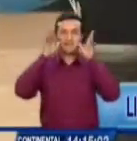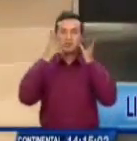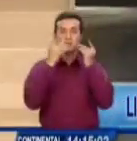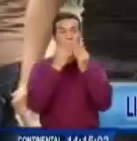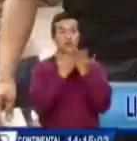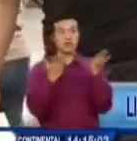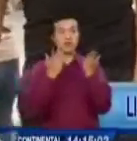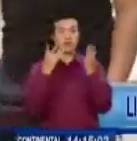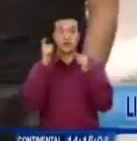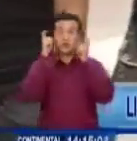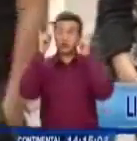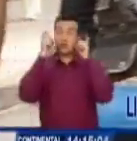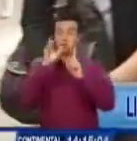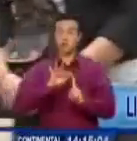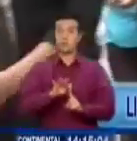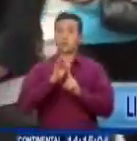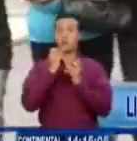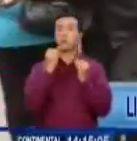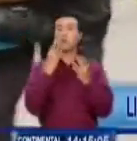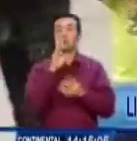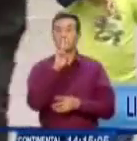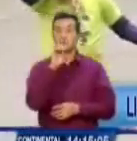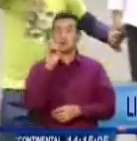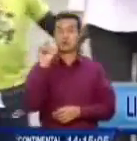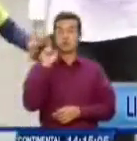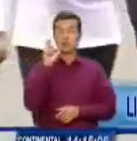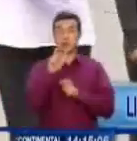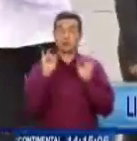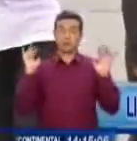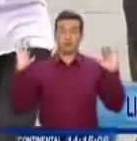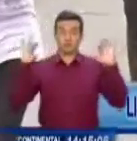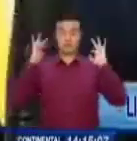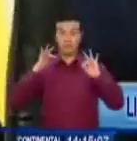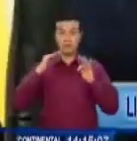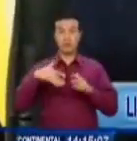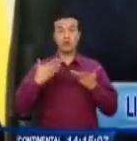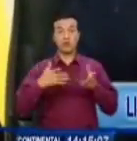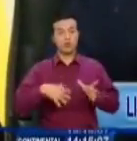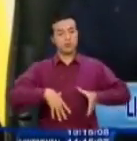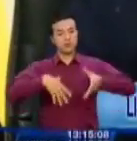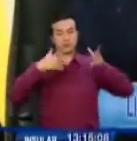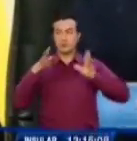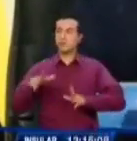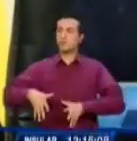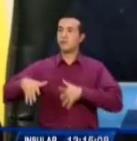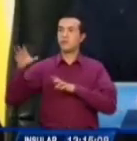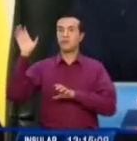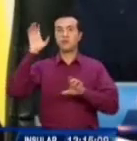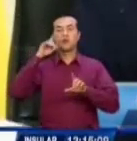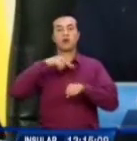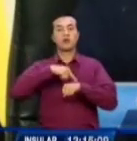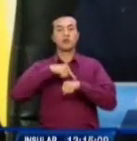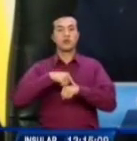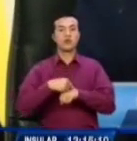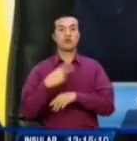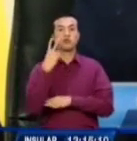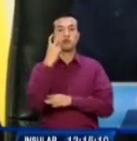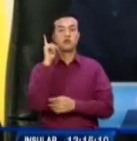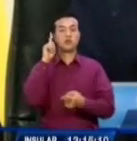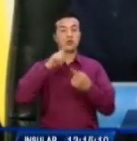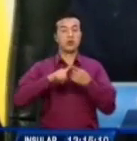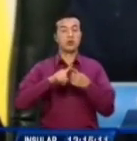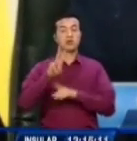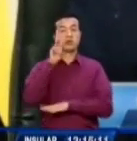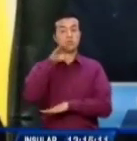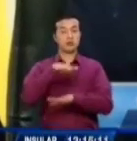control especial, pues espera que asistan más de 600.000 personas. La posición de monigotes a la ciudadanía será desde las 12 horas hasta las